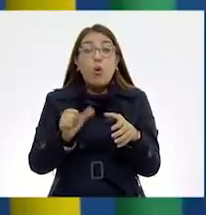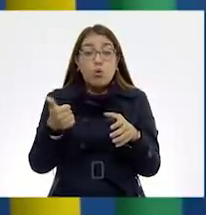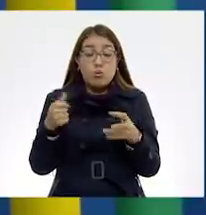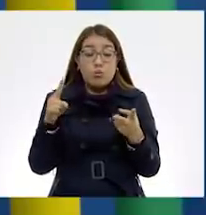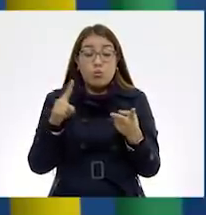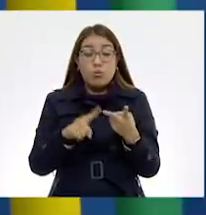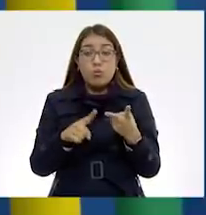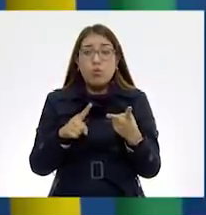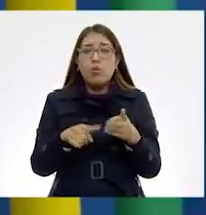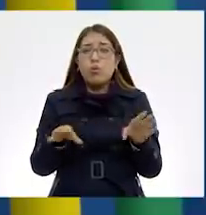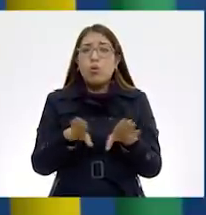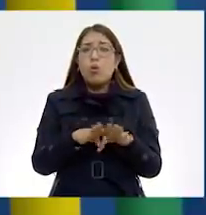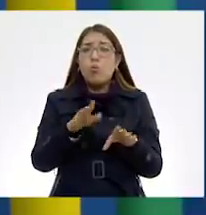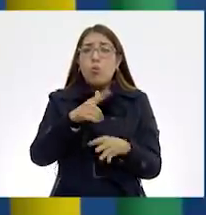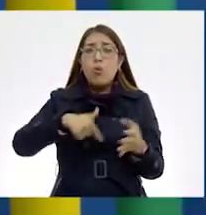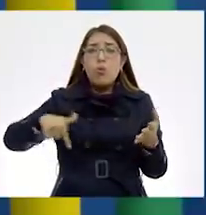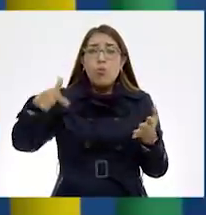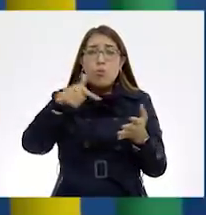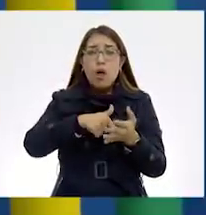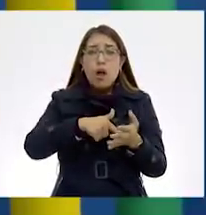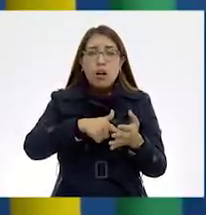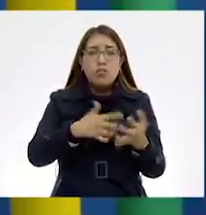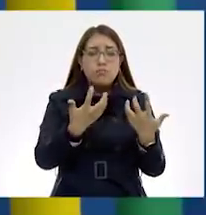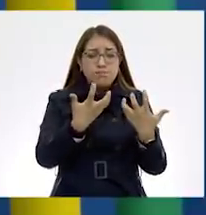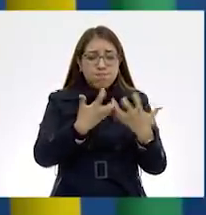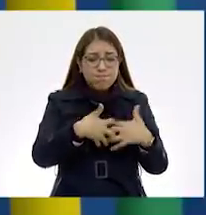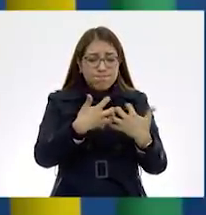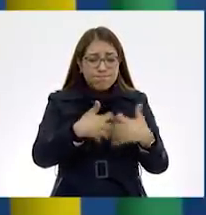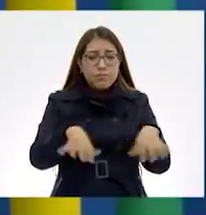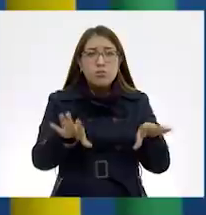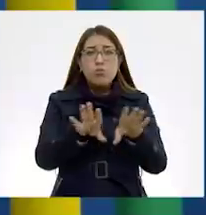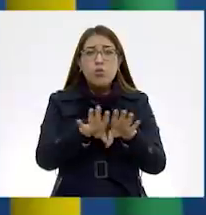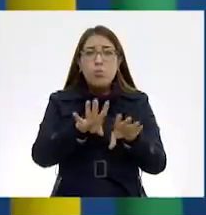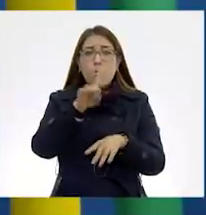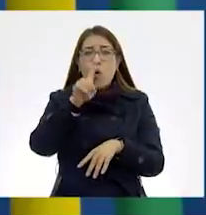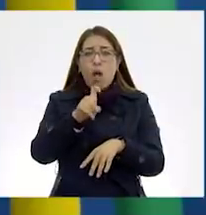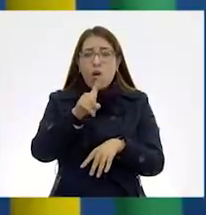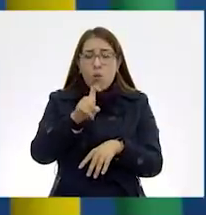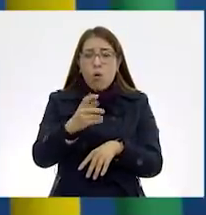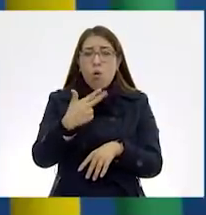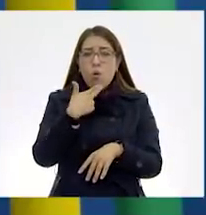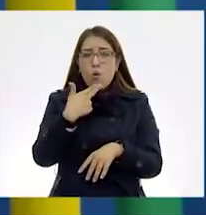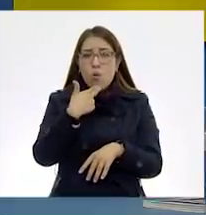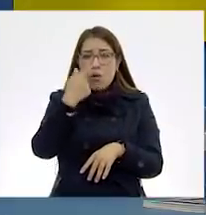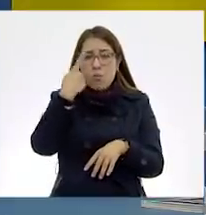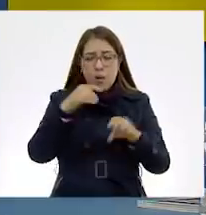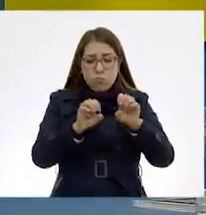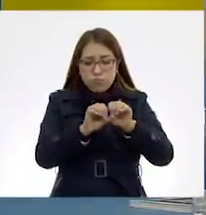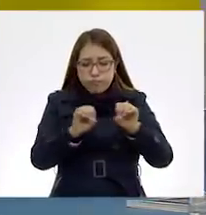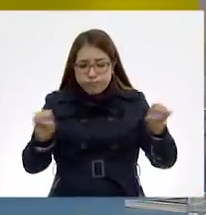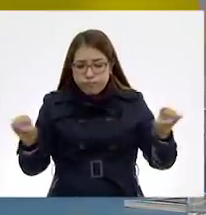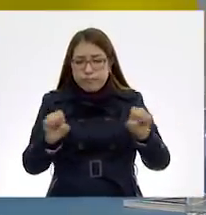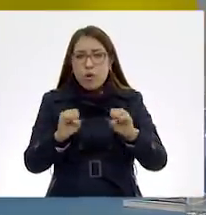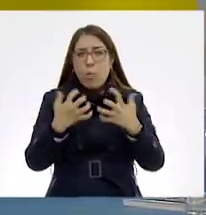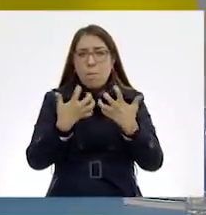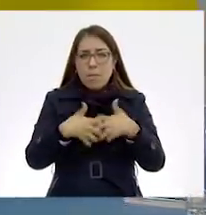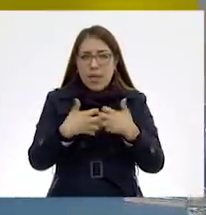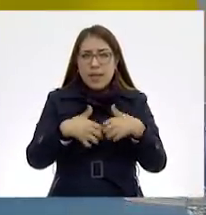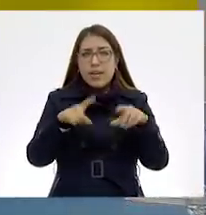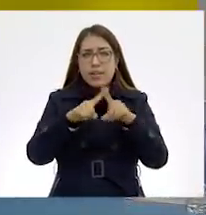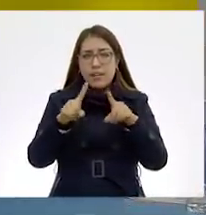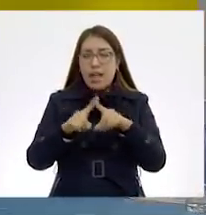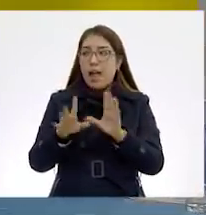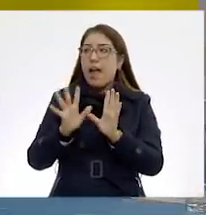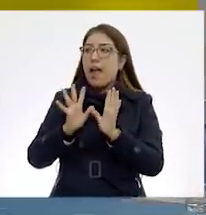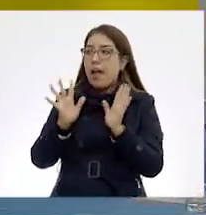para jalar, bombear, extraer o entubar el agua. Ah, ahora entiendo. Entonces, no solo